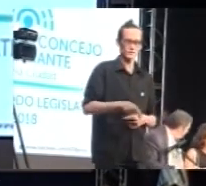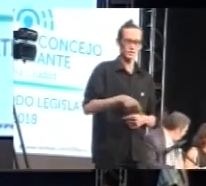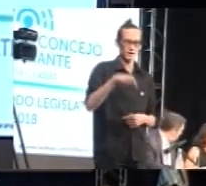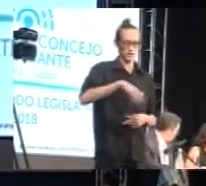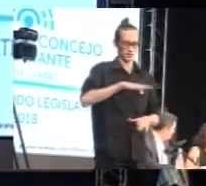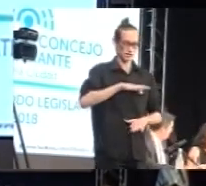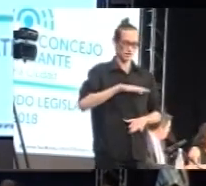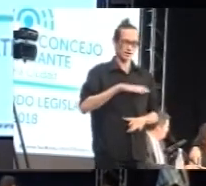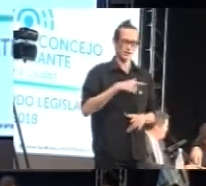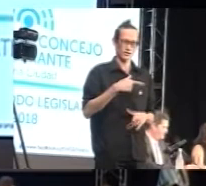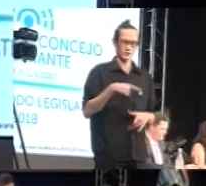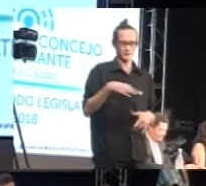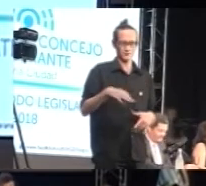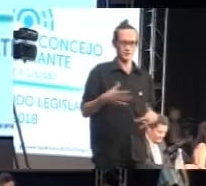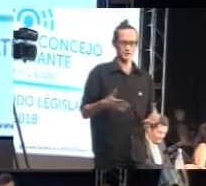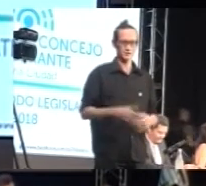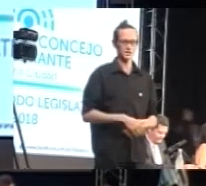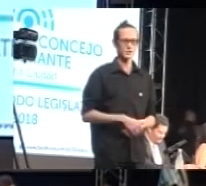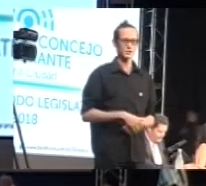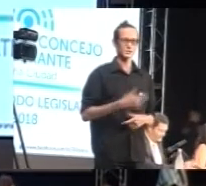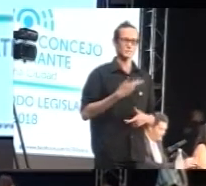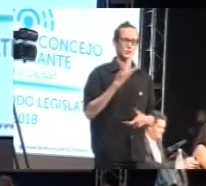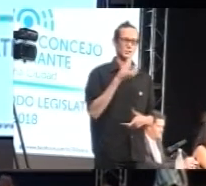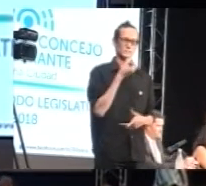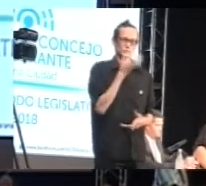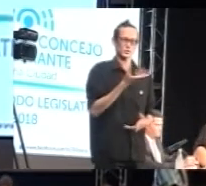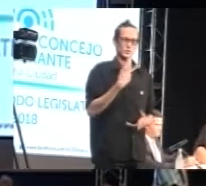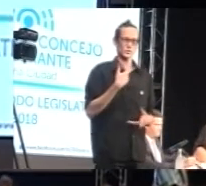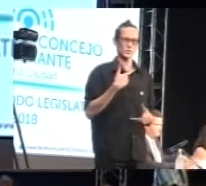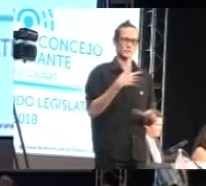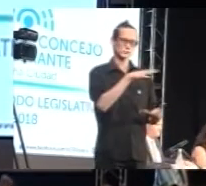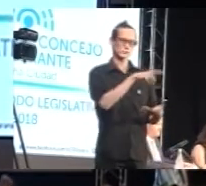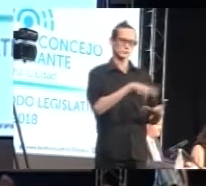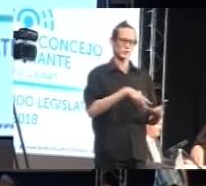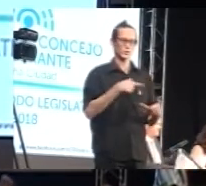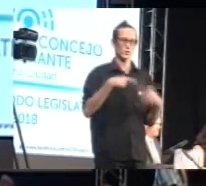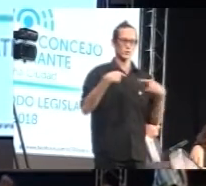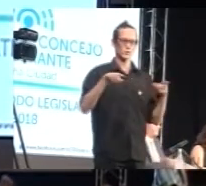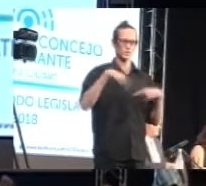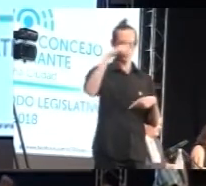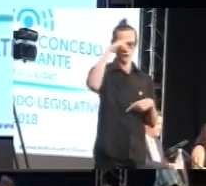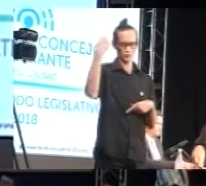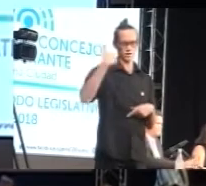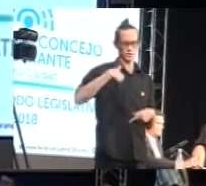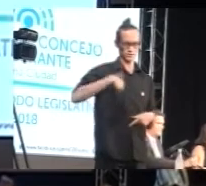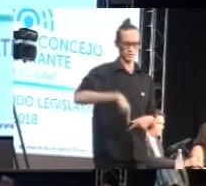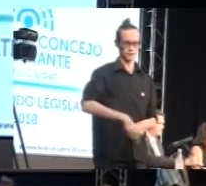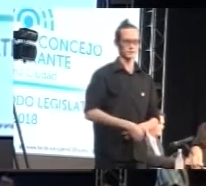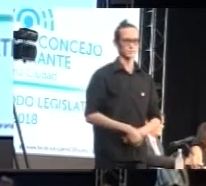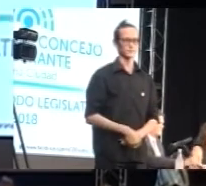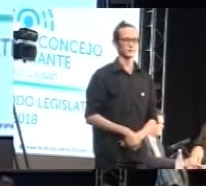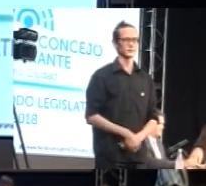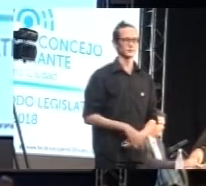acto así lo amerita, entonemos las estrofas de nuestro himno nacional argentino.